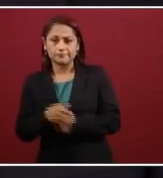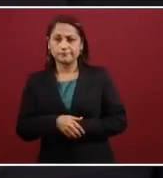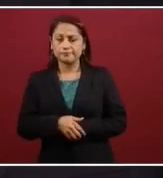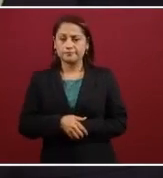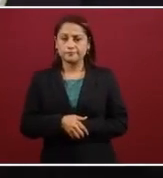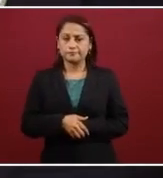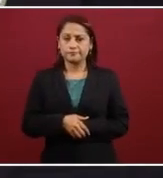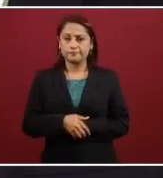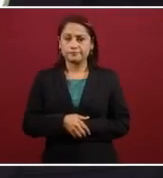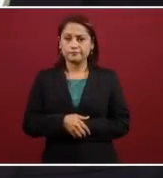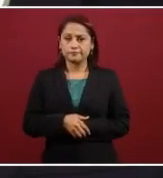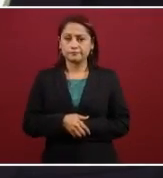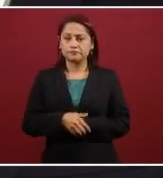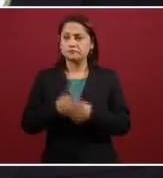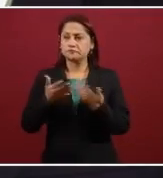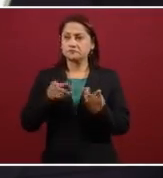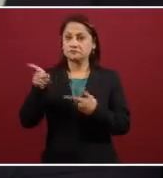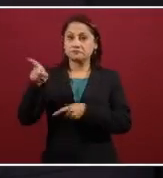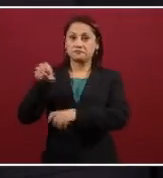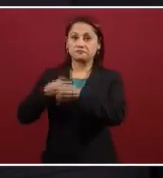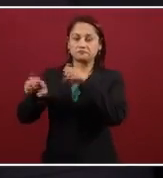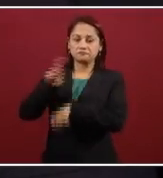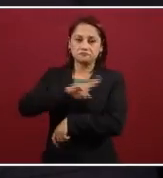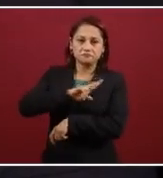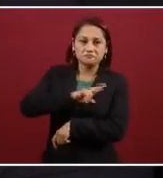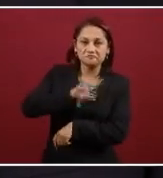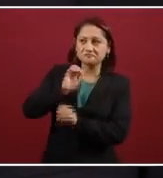en la iniciativa privada, o sea,